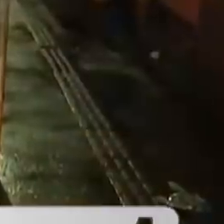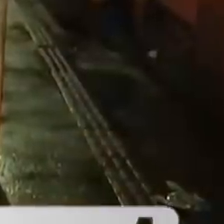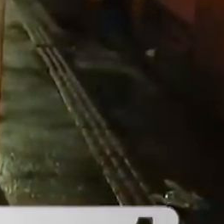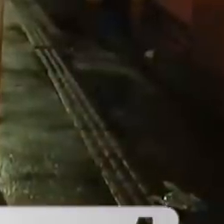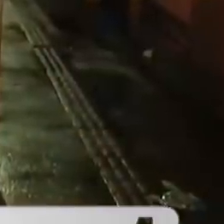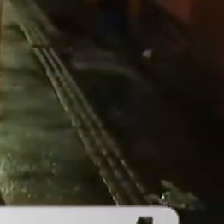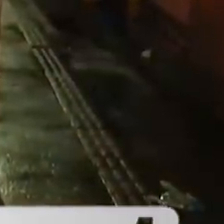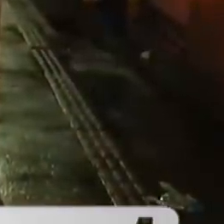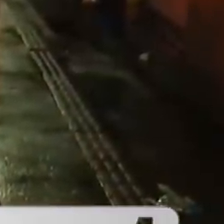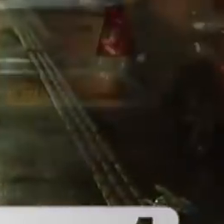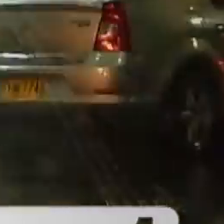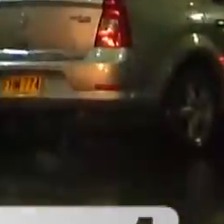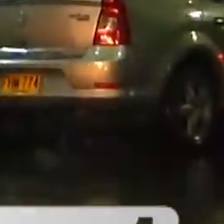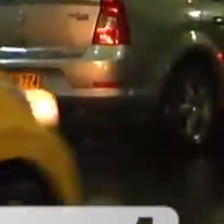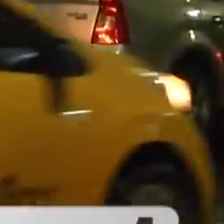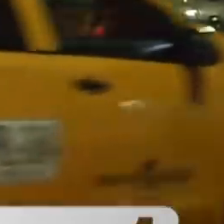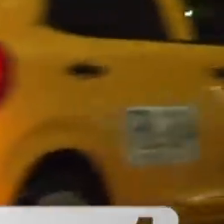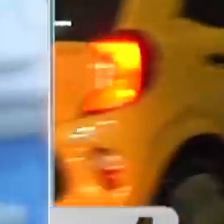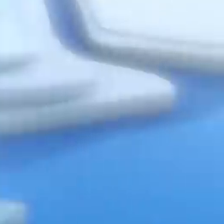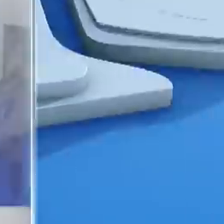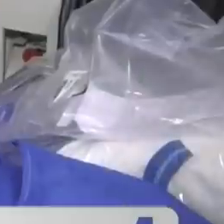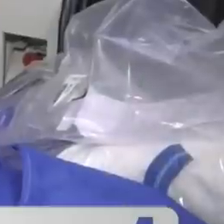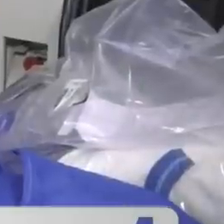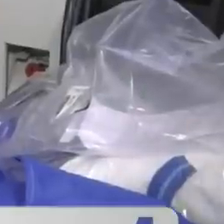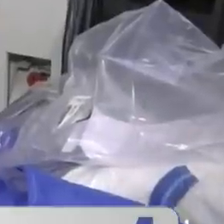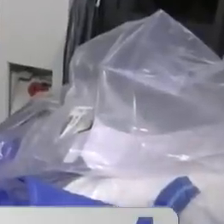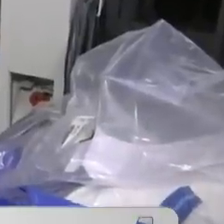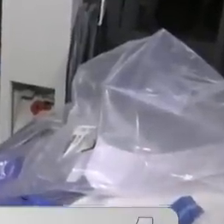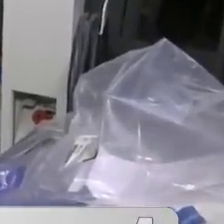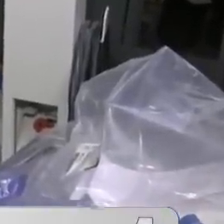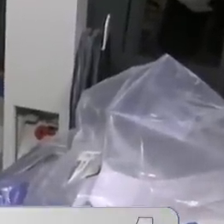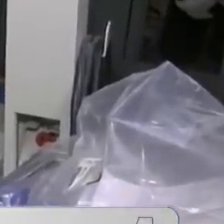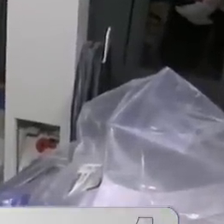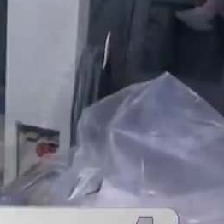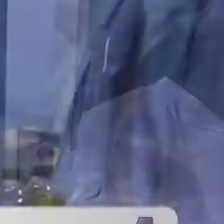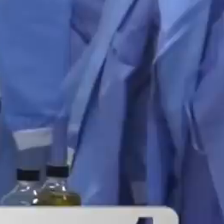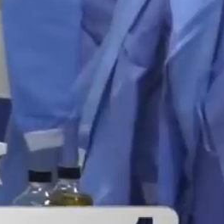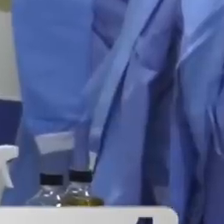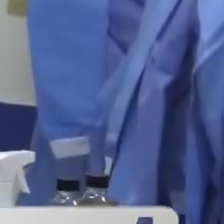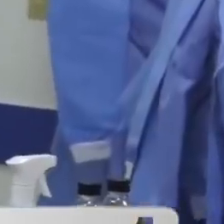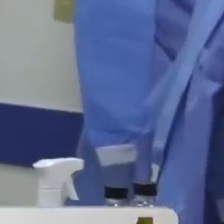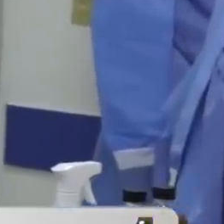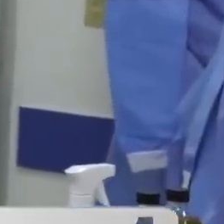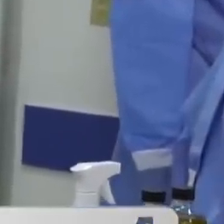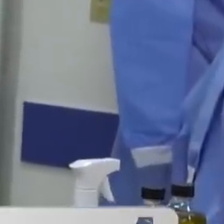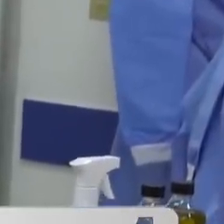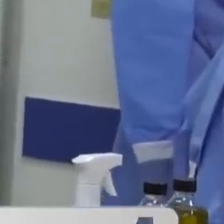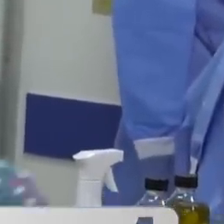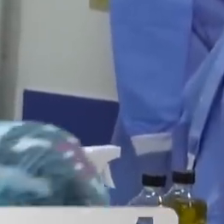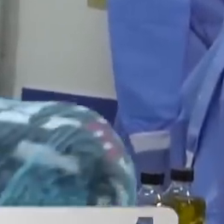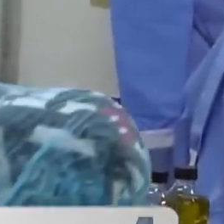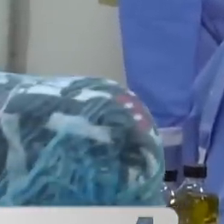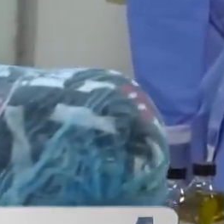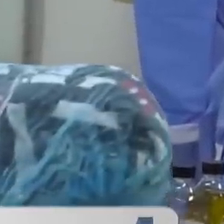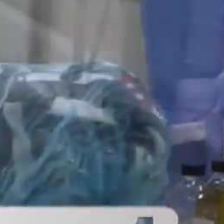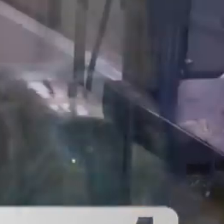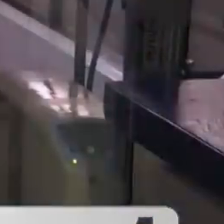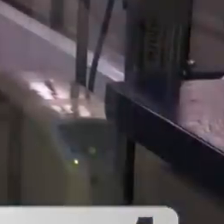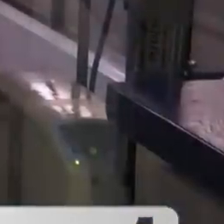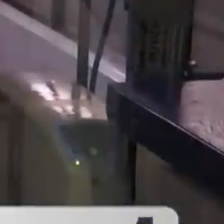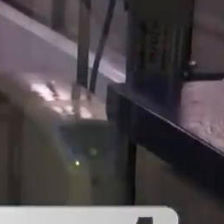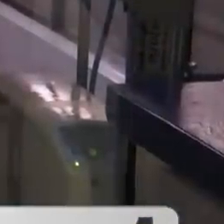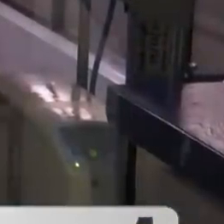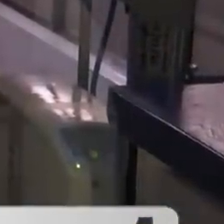Antioquia con toques de queda nocturnos. Trabajo de alto riesgo. Así enfrentan los médicos